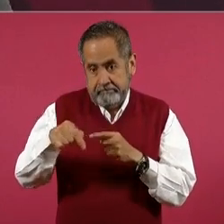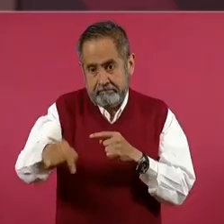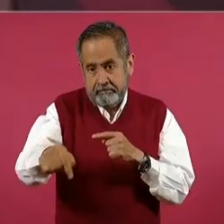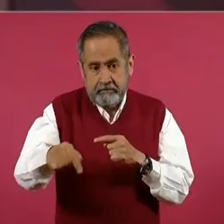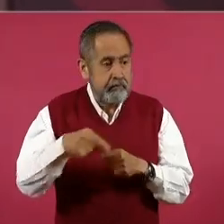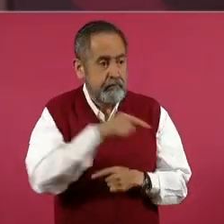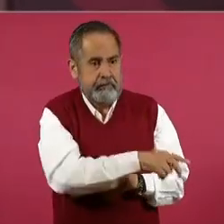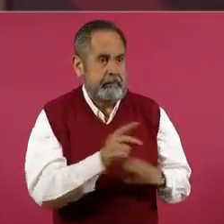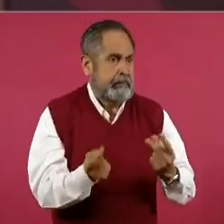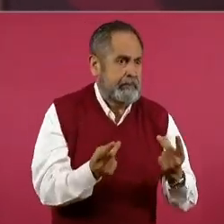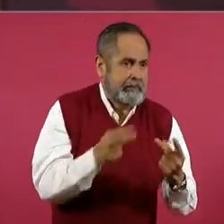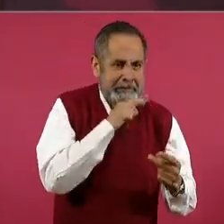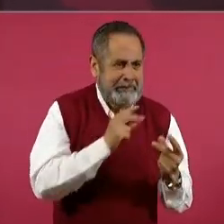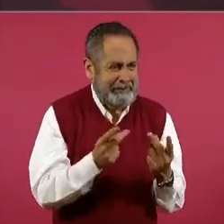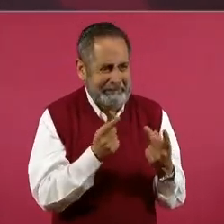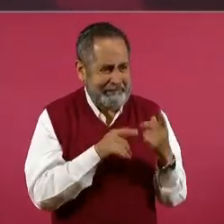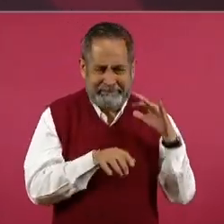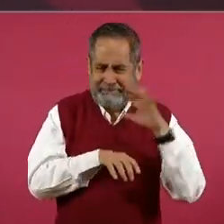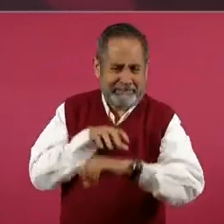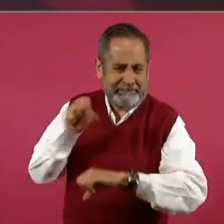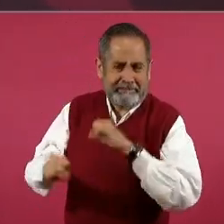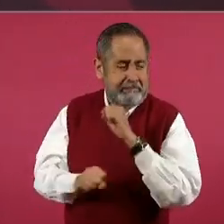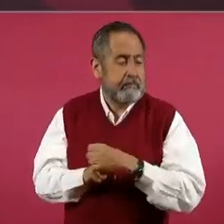pues se apresuran